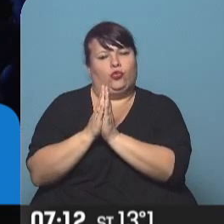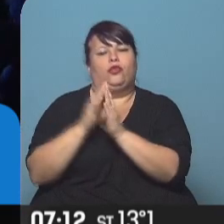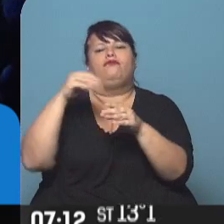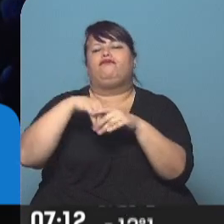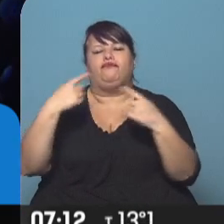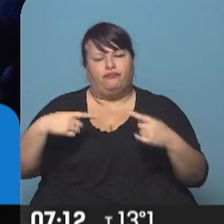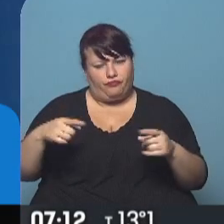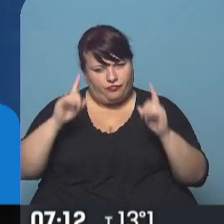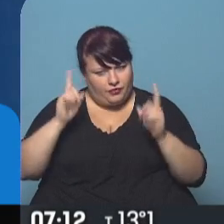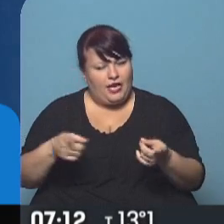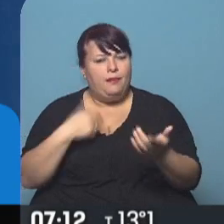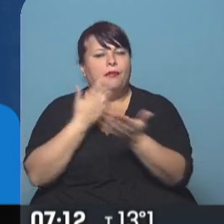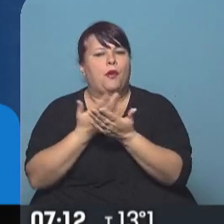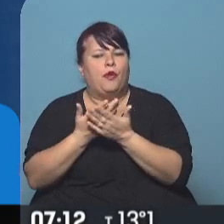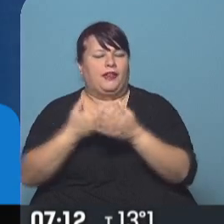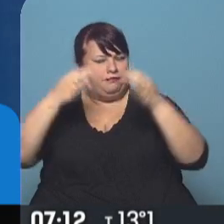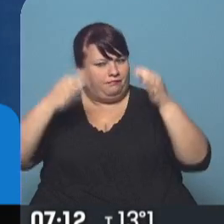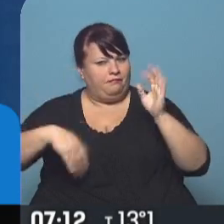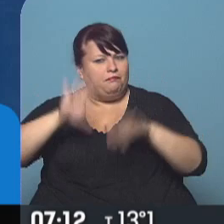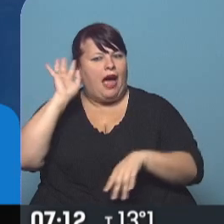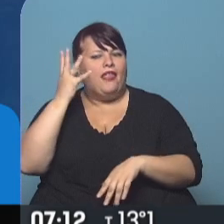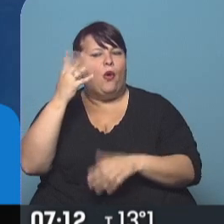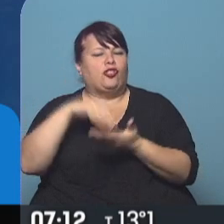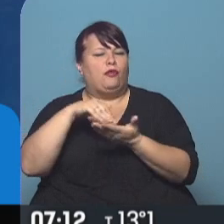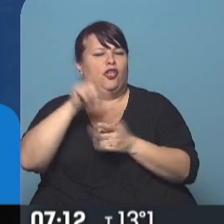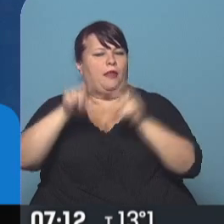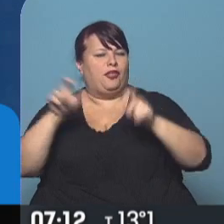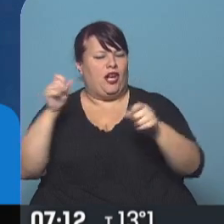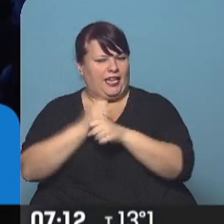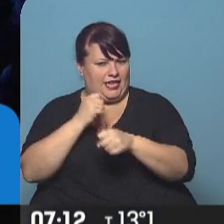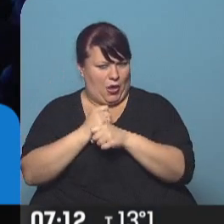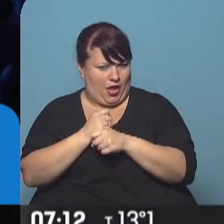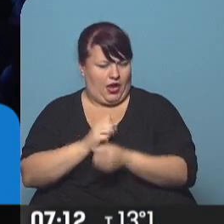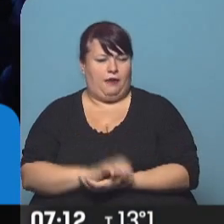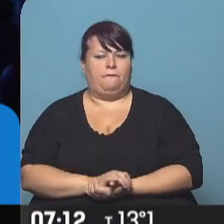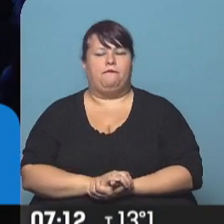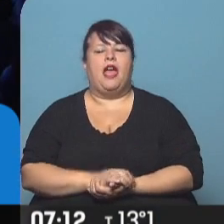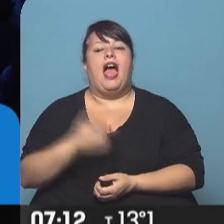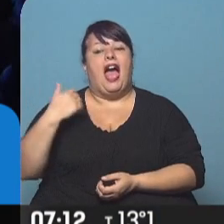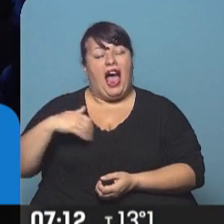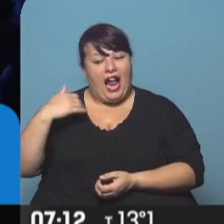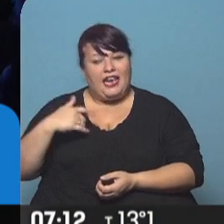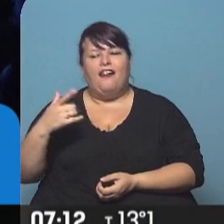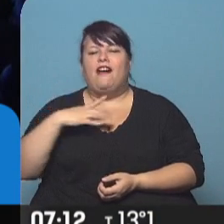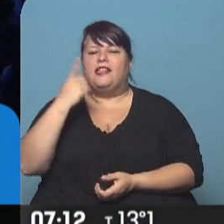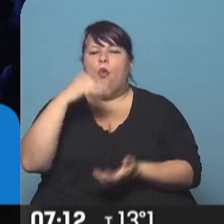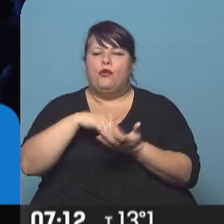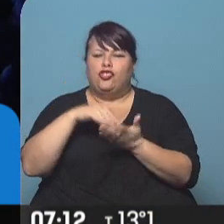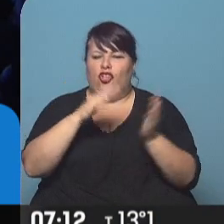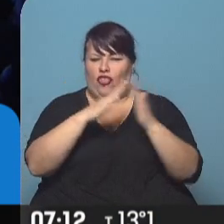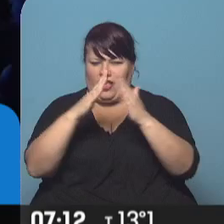también la propuesta de formalizar más de 4 millones de trabajadores la argentina hacen falta un millón de